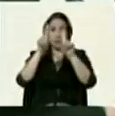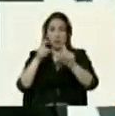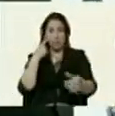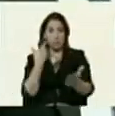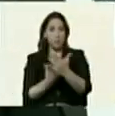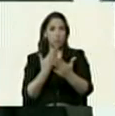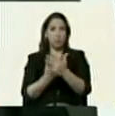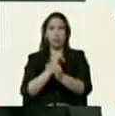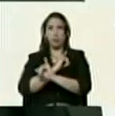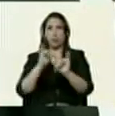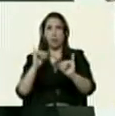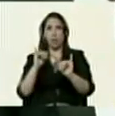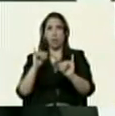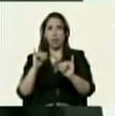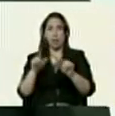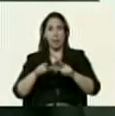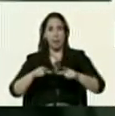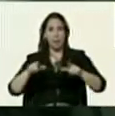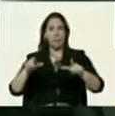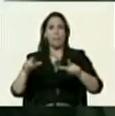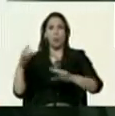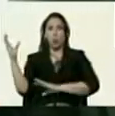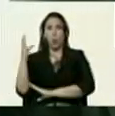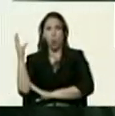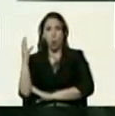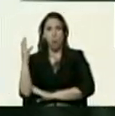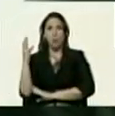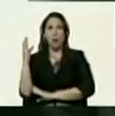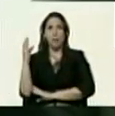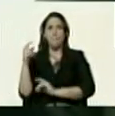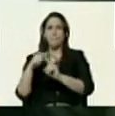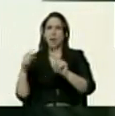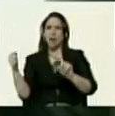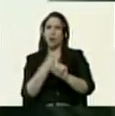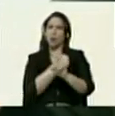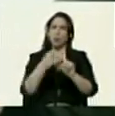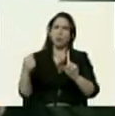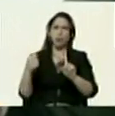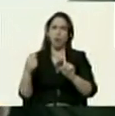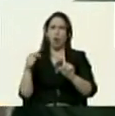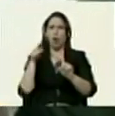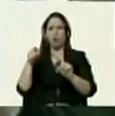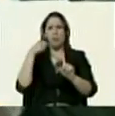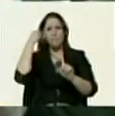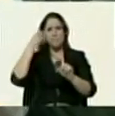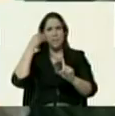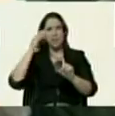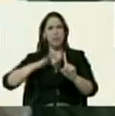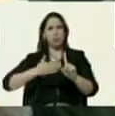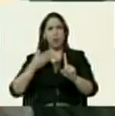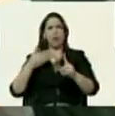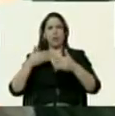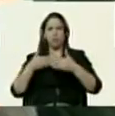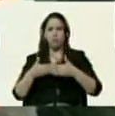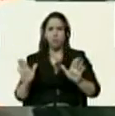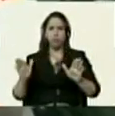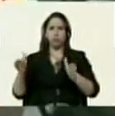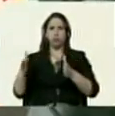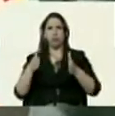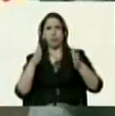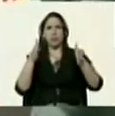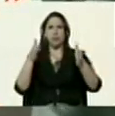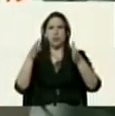¿queda espacio con Colombia? ¿Queda espacio para la agresión? ¿O usted cree que podría abrirse un camino diplomático con